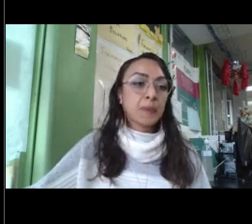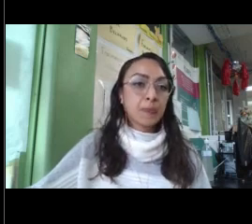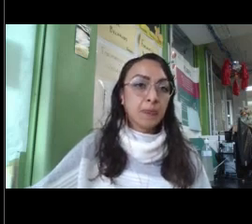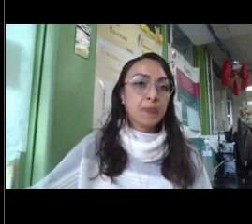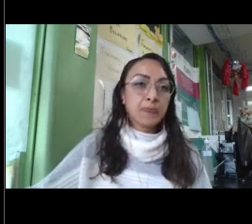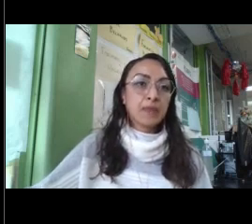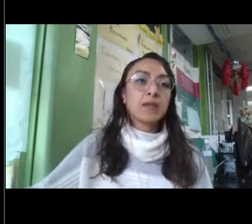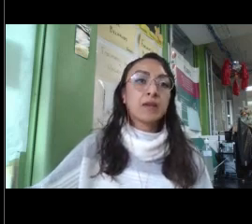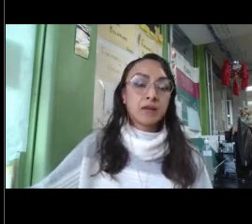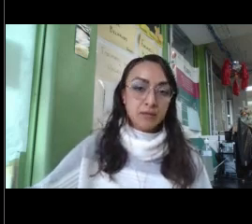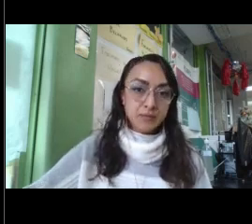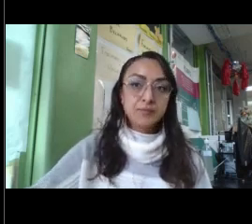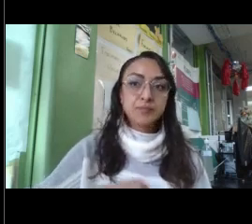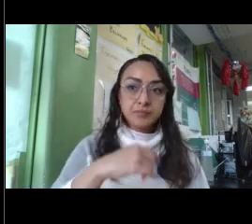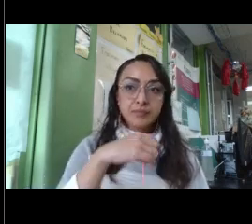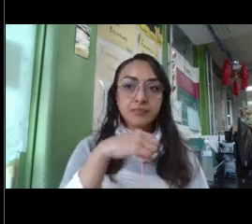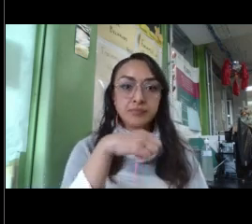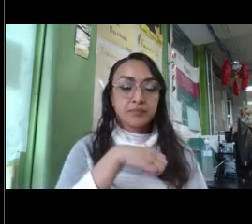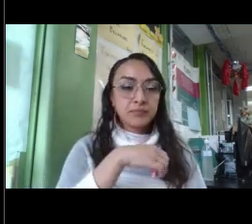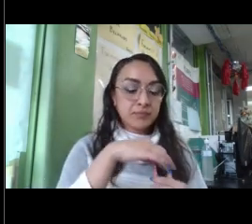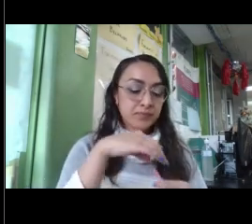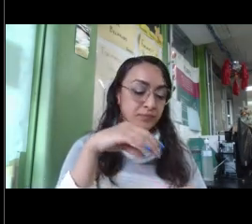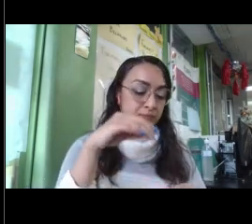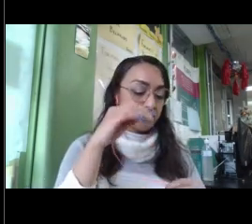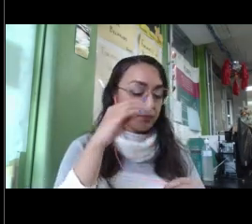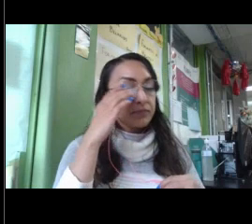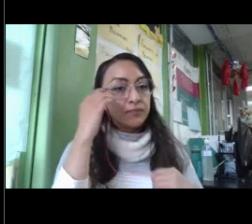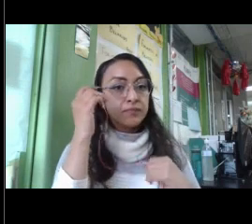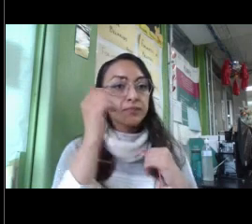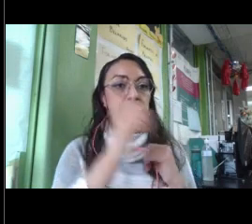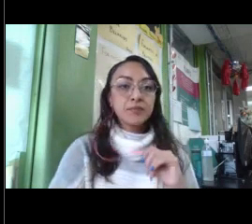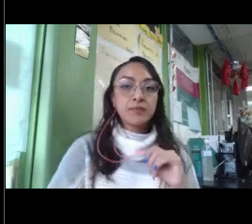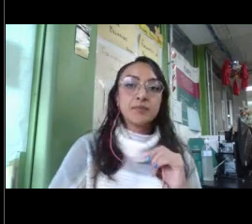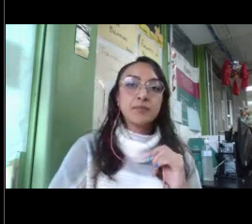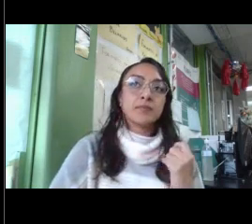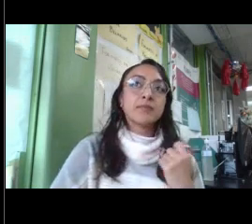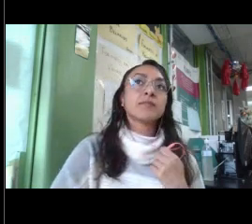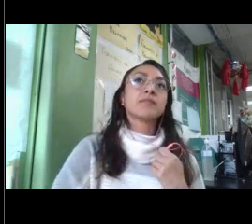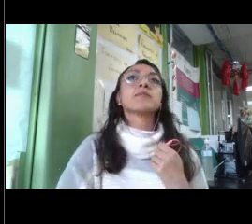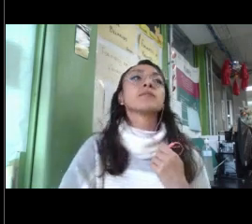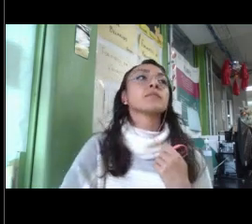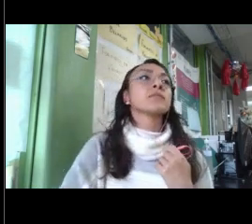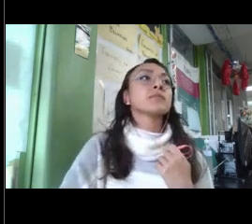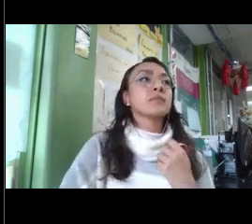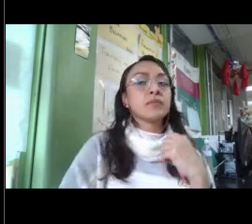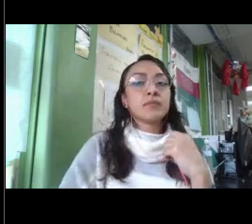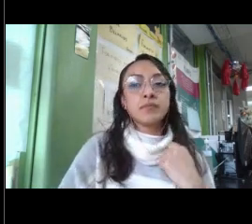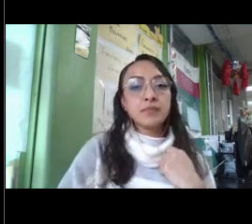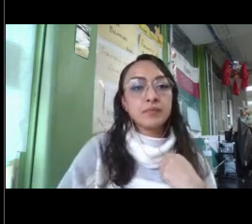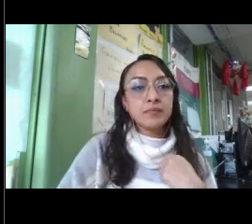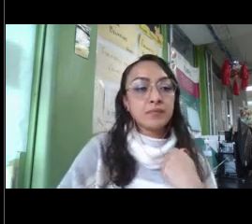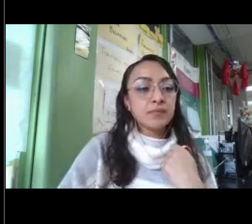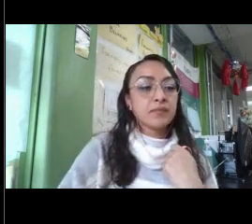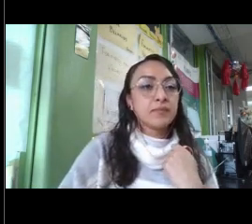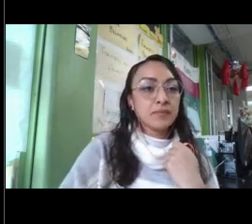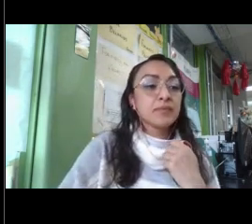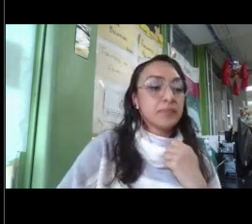nunca, a lo mejor, bueno, cuando era niño, quiero creer que nunca se detuvieron a decirle, a ver, a enseñarle eso,